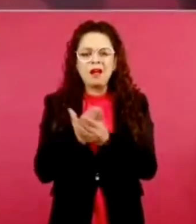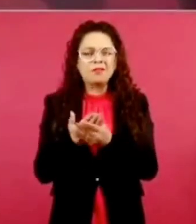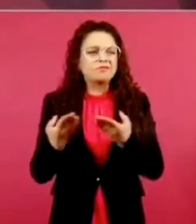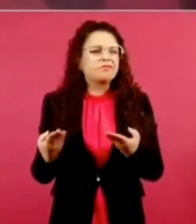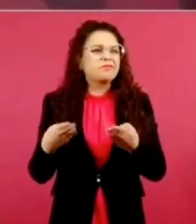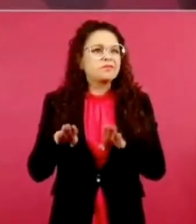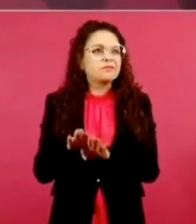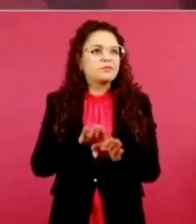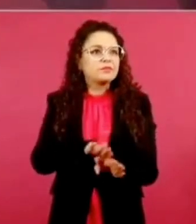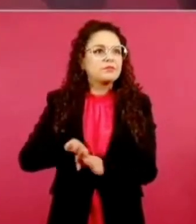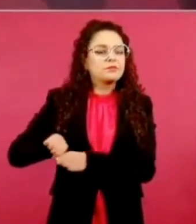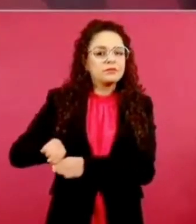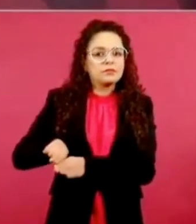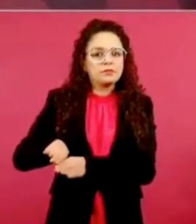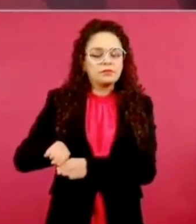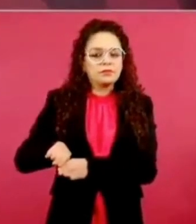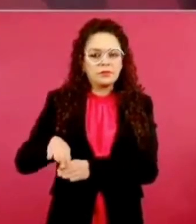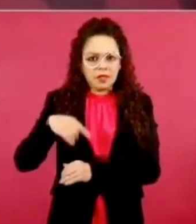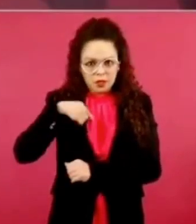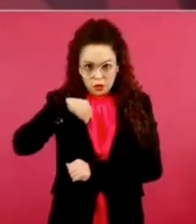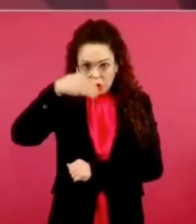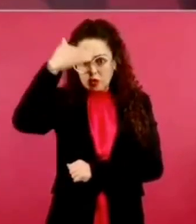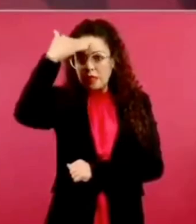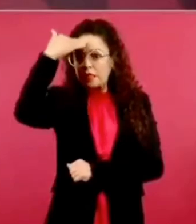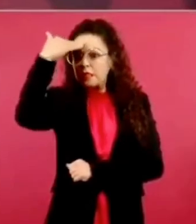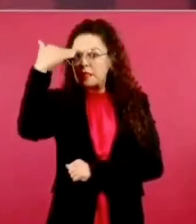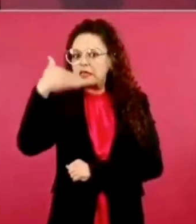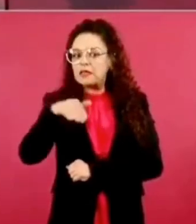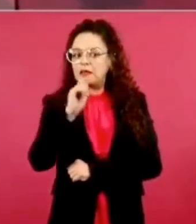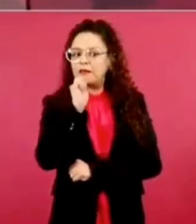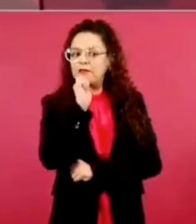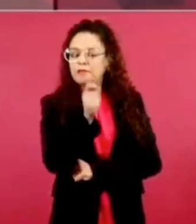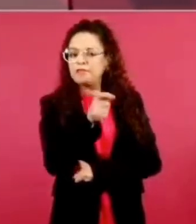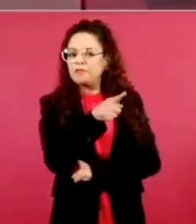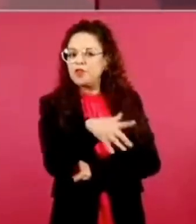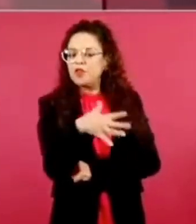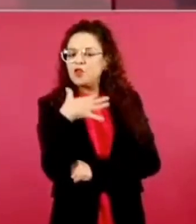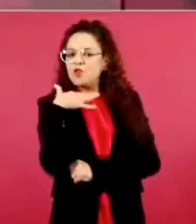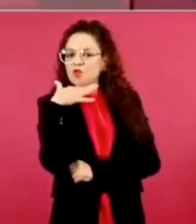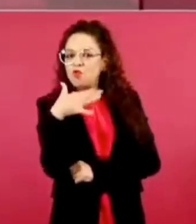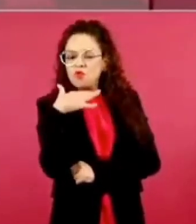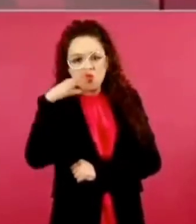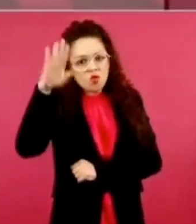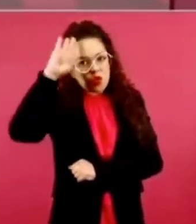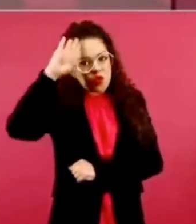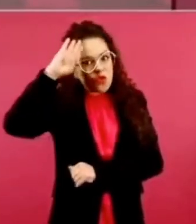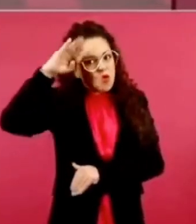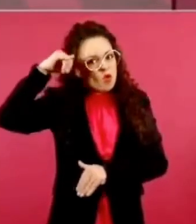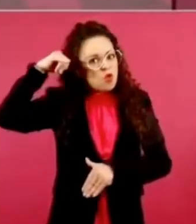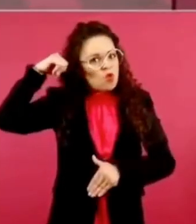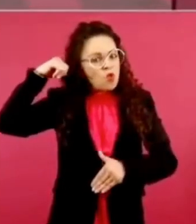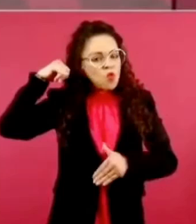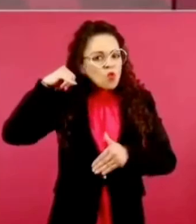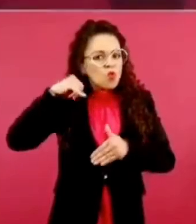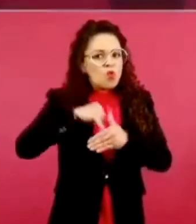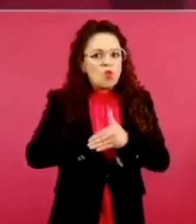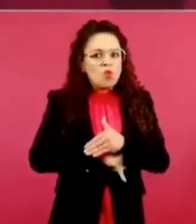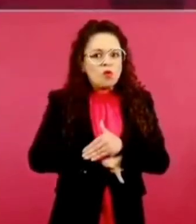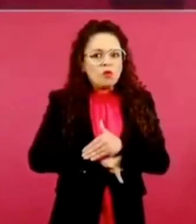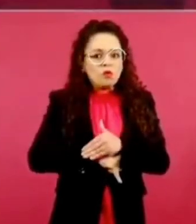de la corrupción, incluso sabía que la